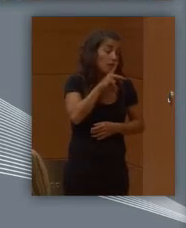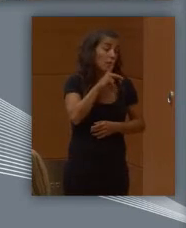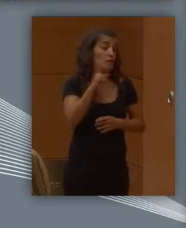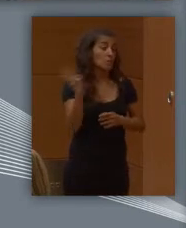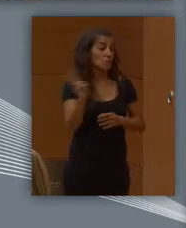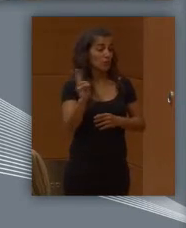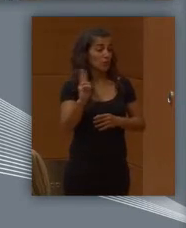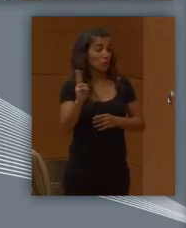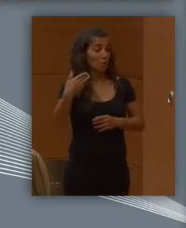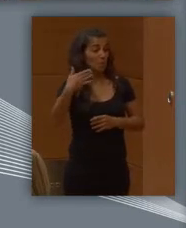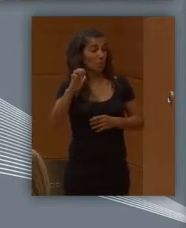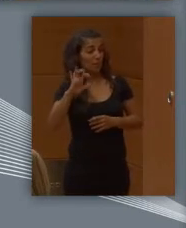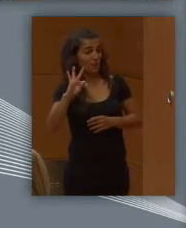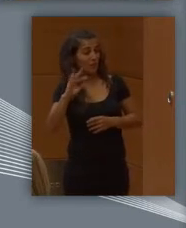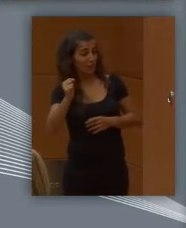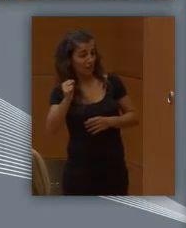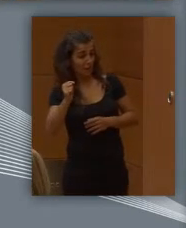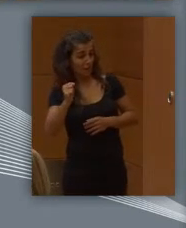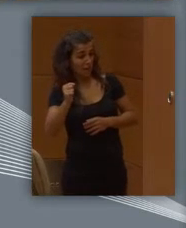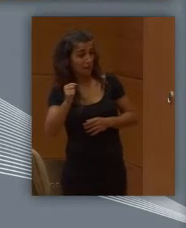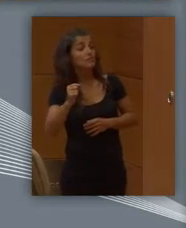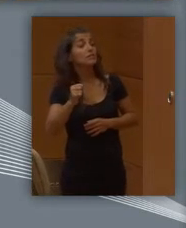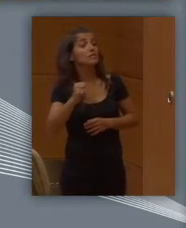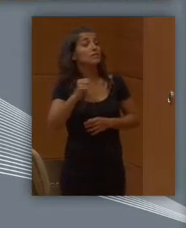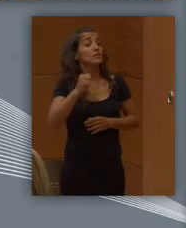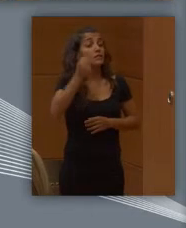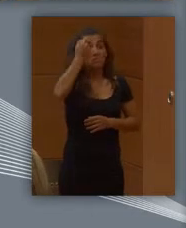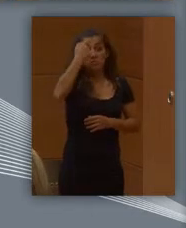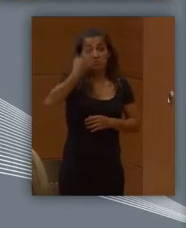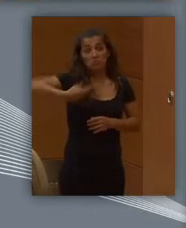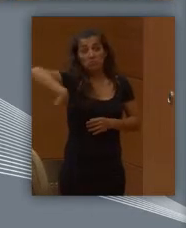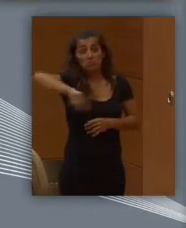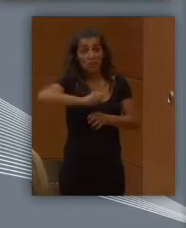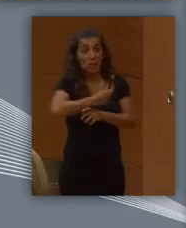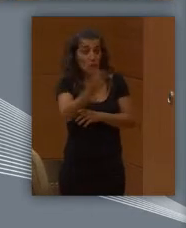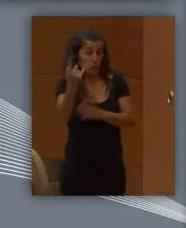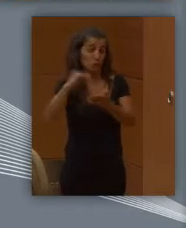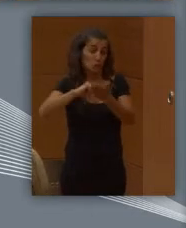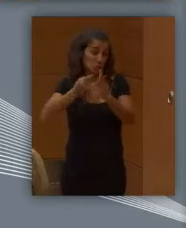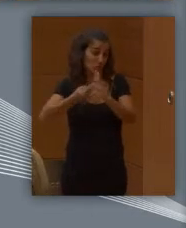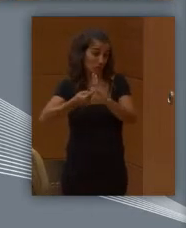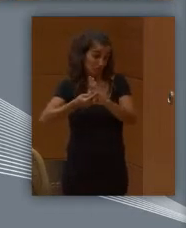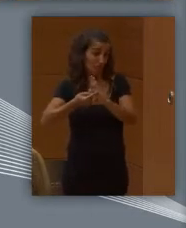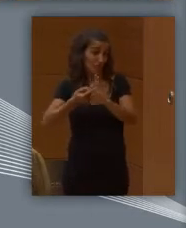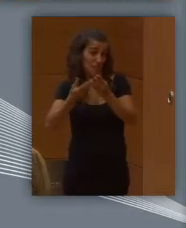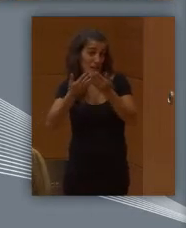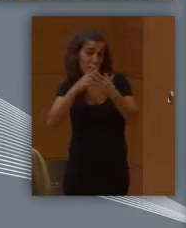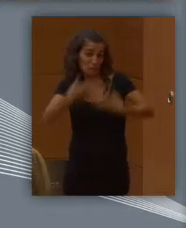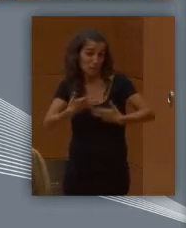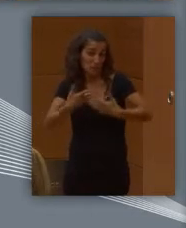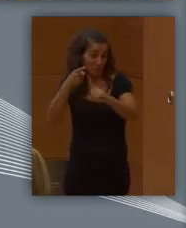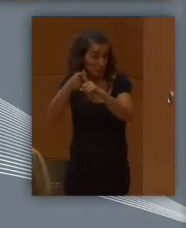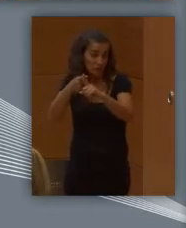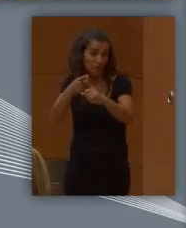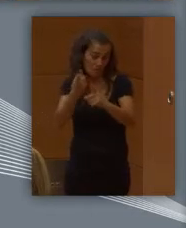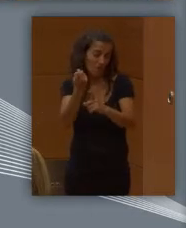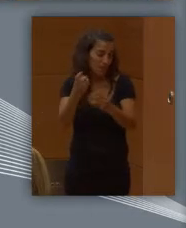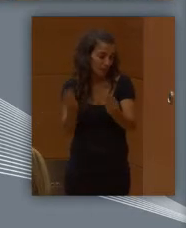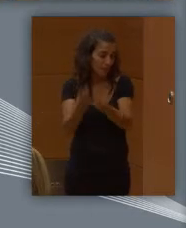alguno lo estáis usando, tiene todavía alguna cosa que mejorar, pero nos avisa cuando llega el autobús, cuando te tienes que